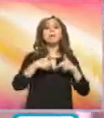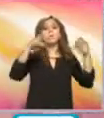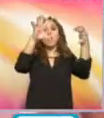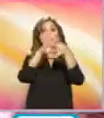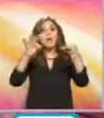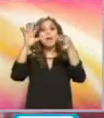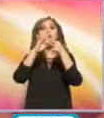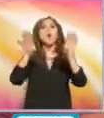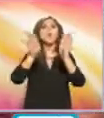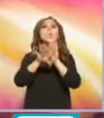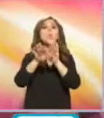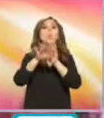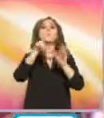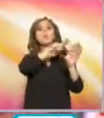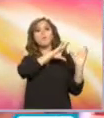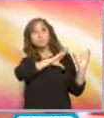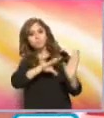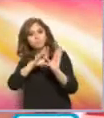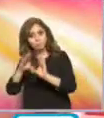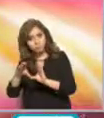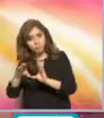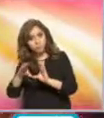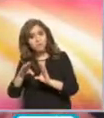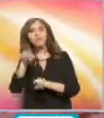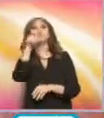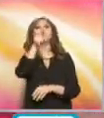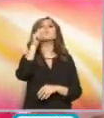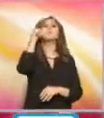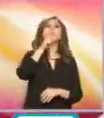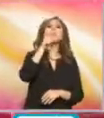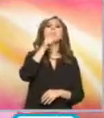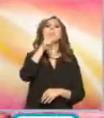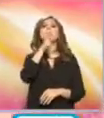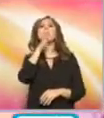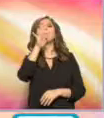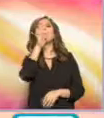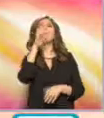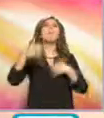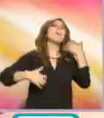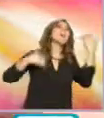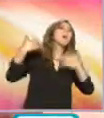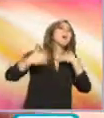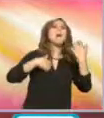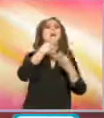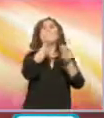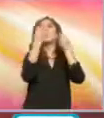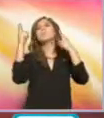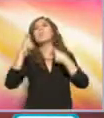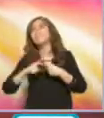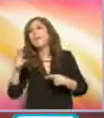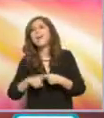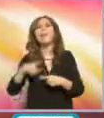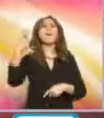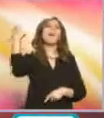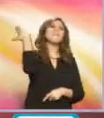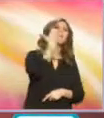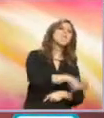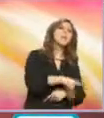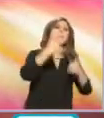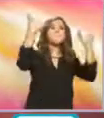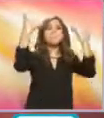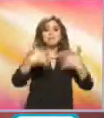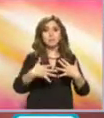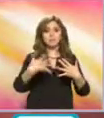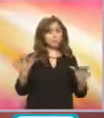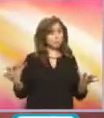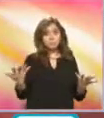guste. Acude a la institución, acércate a tu profesor. Te prometo que tendrá una explicación, que te diga, mire señora, es que nosotros dejamos